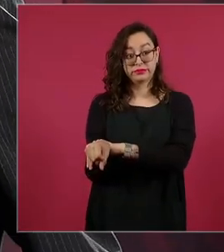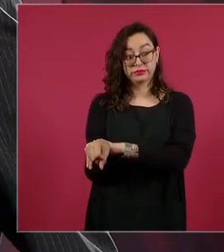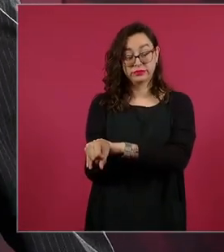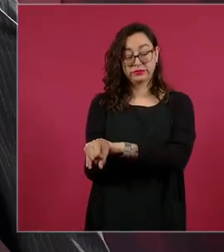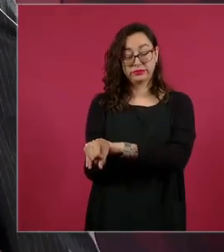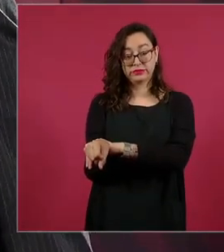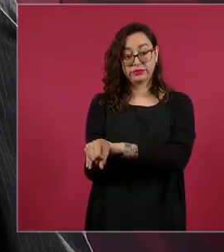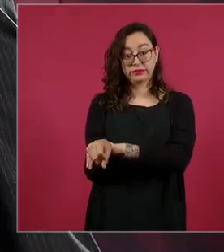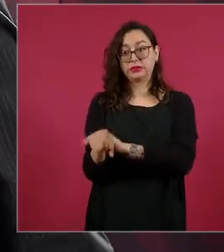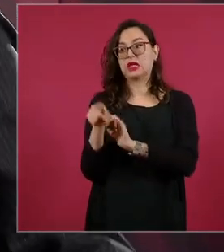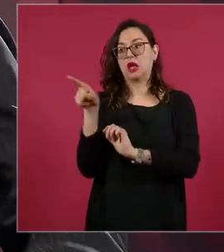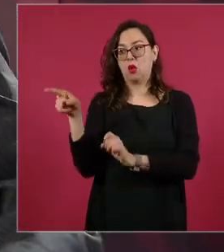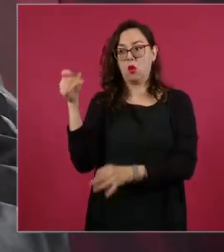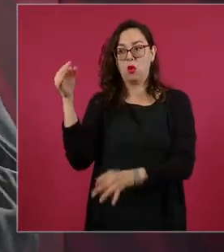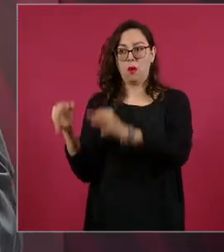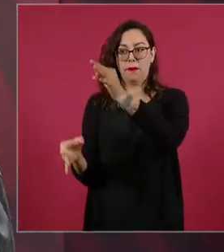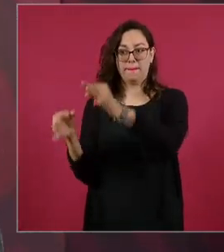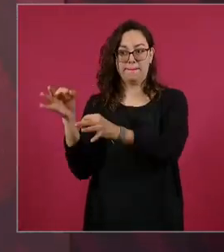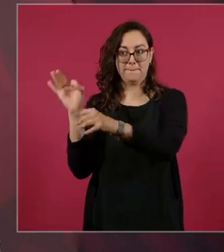va a salir